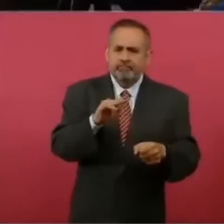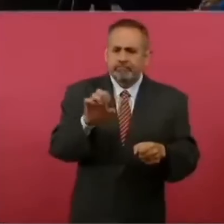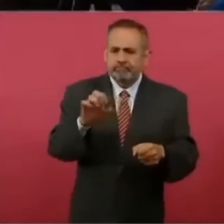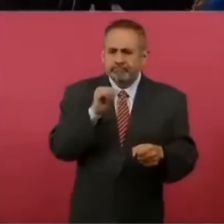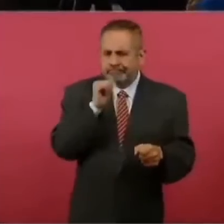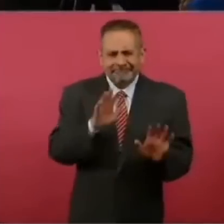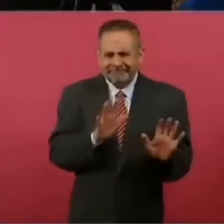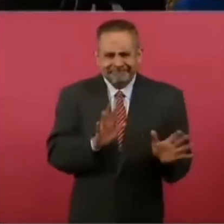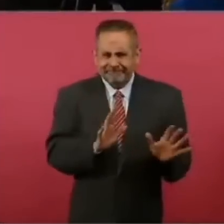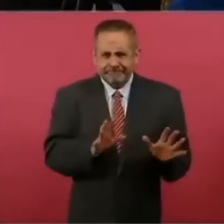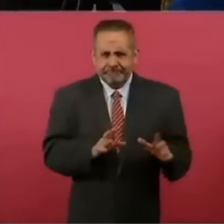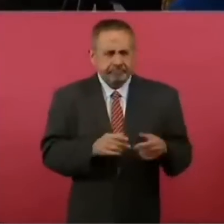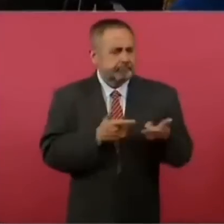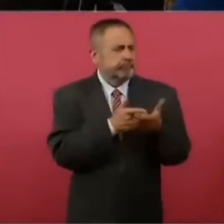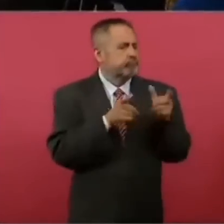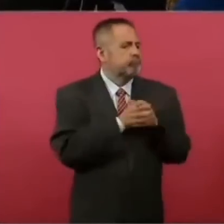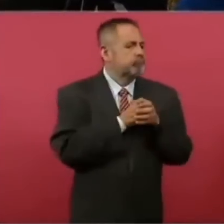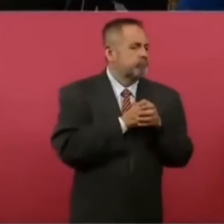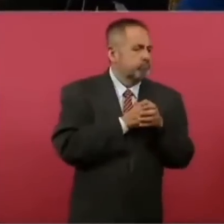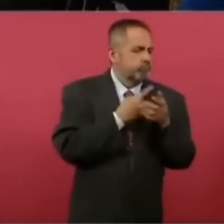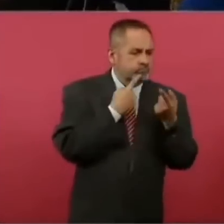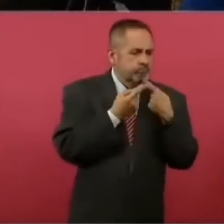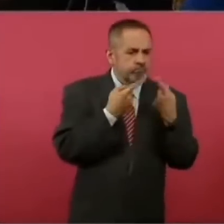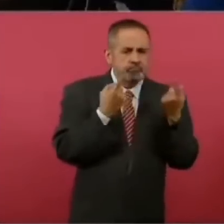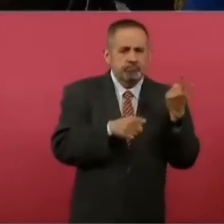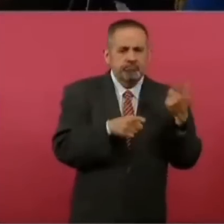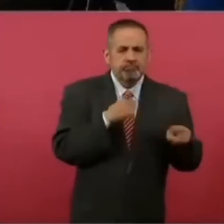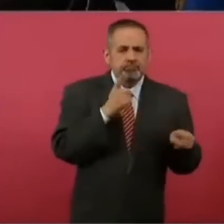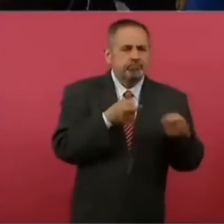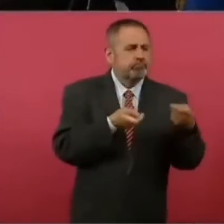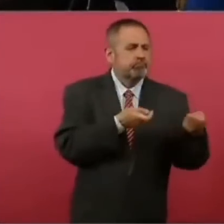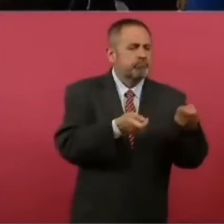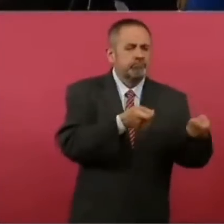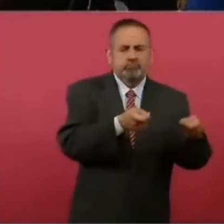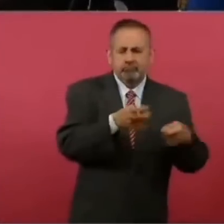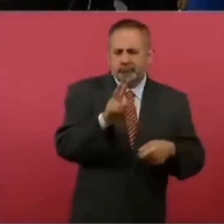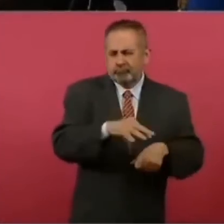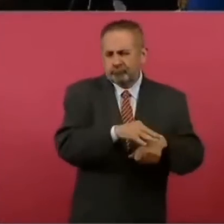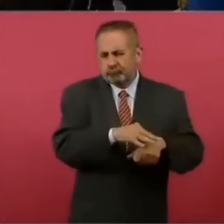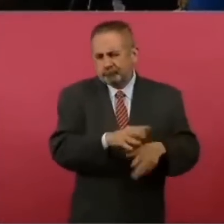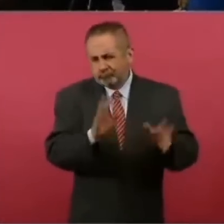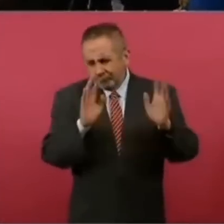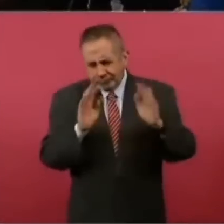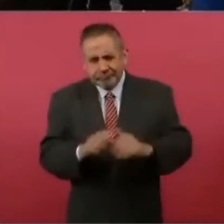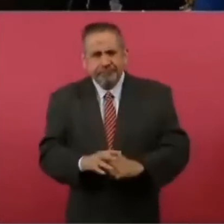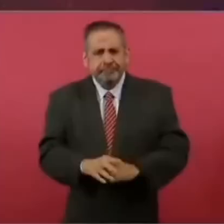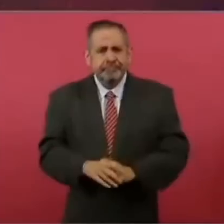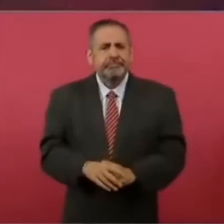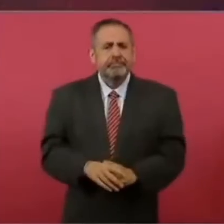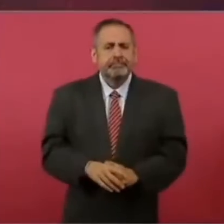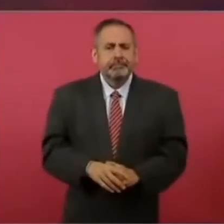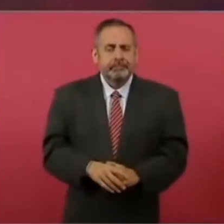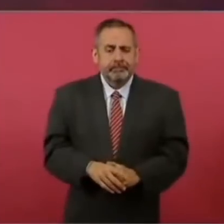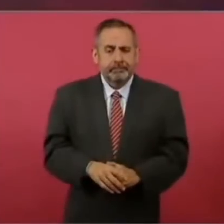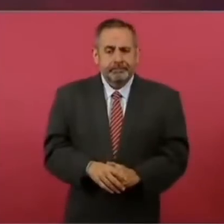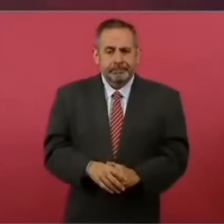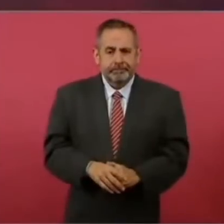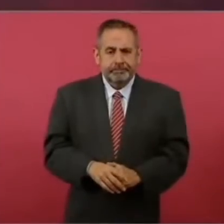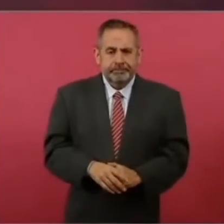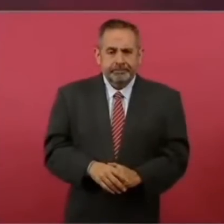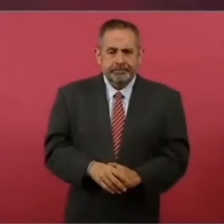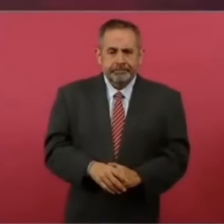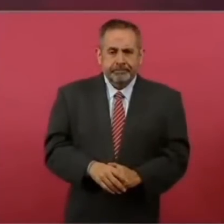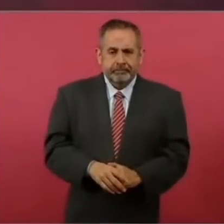Es una cuestión de hecho. Y en el fondo, lo que